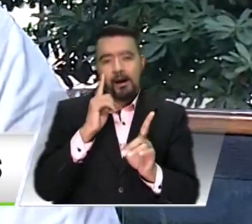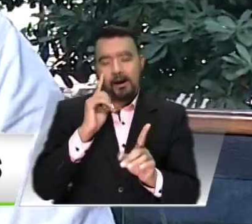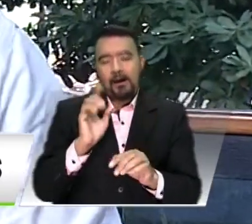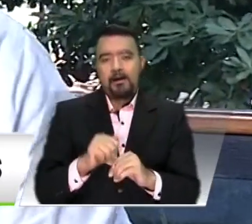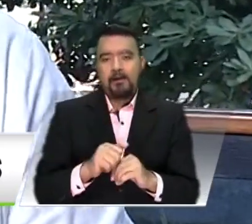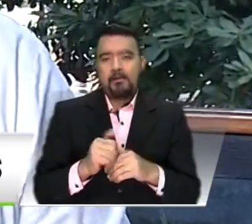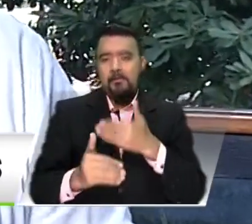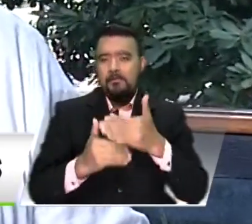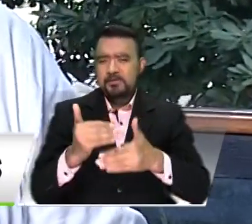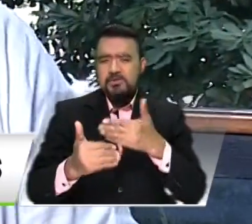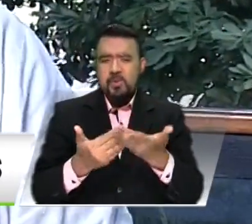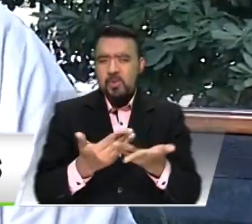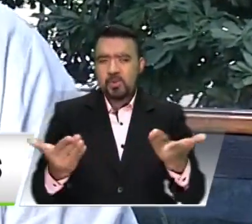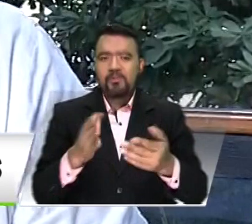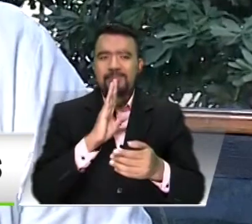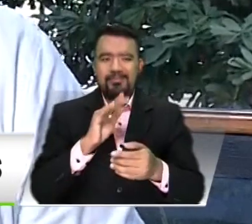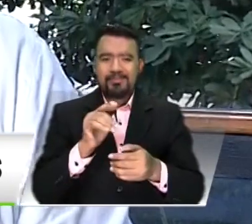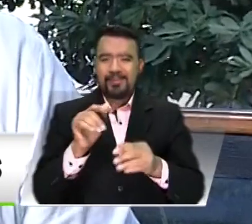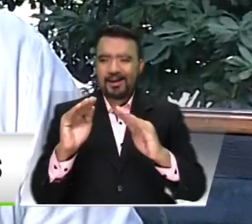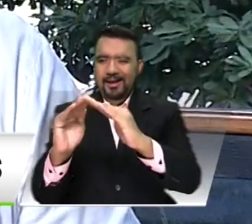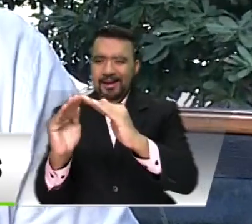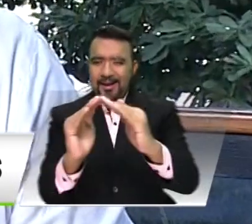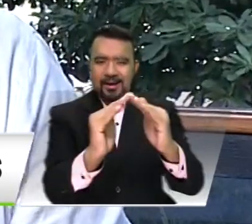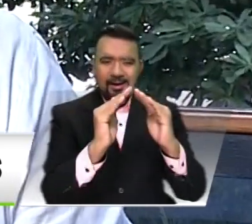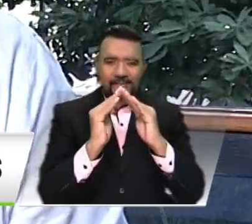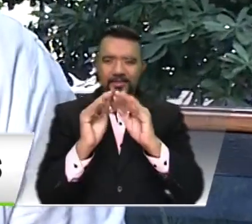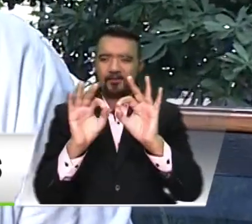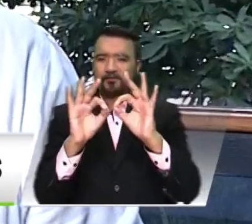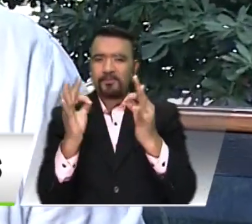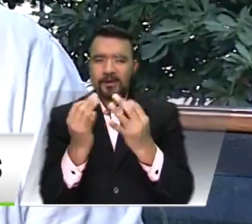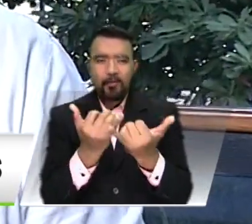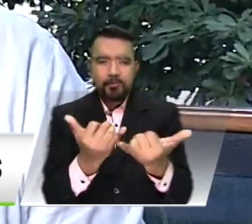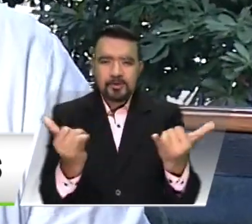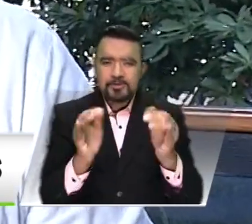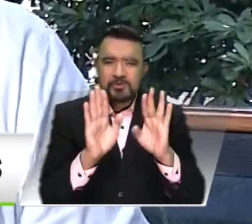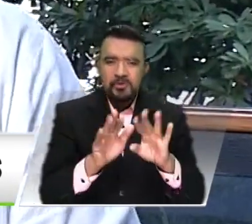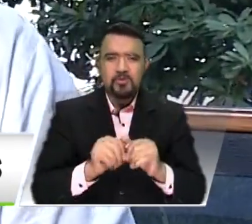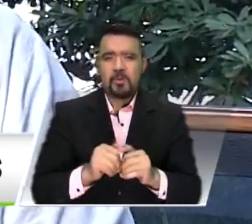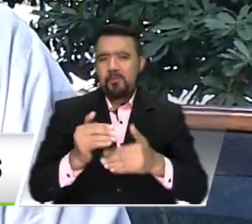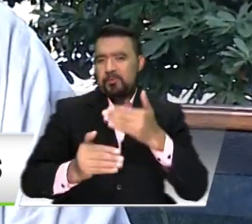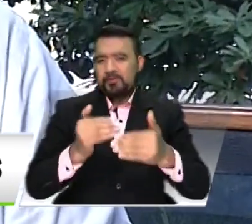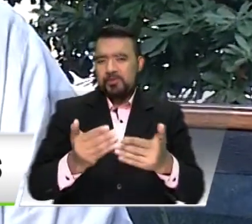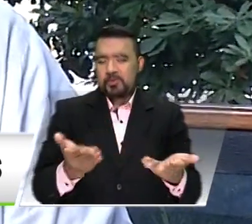proceso social, el proceso comunitario, el proceso con las administraciones municipales,